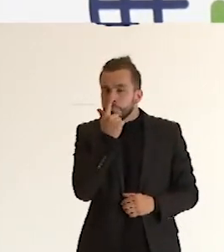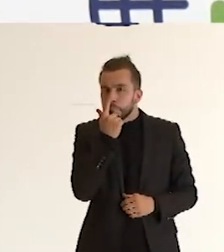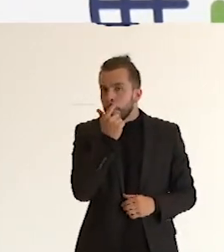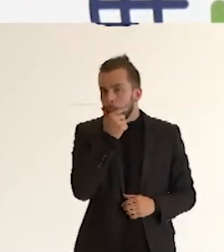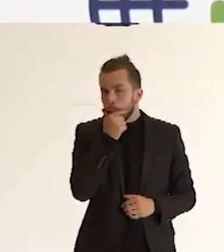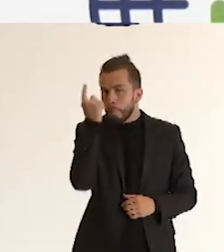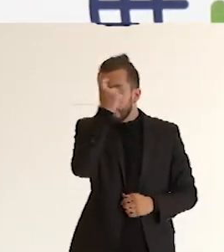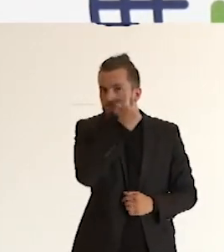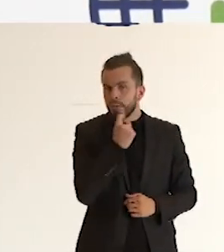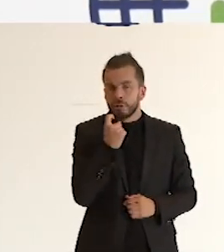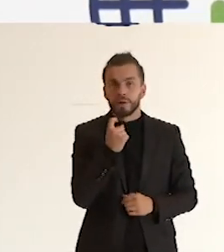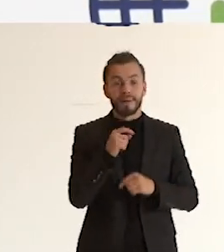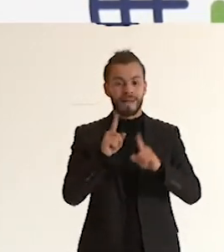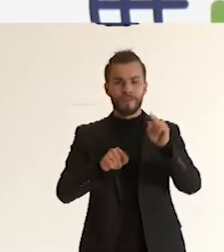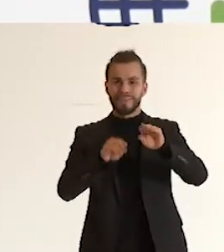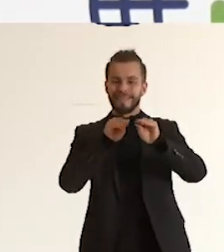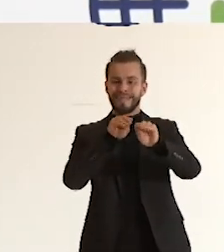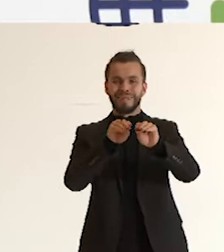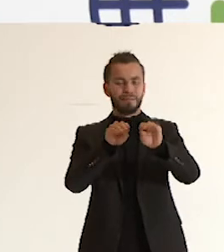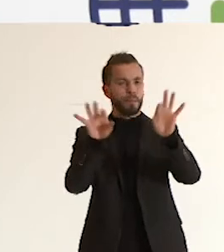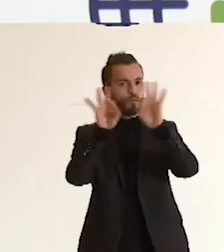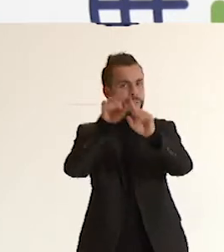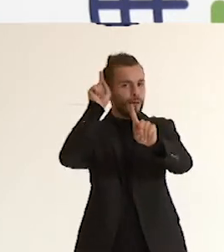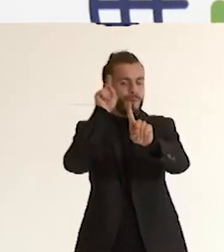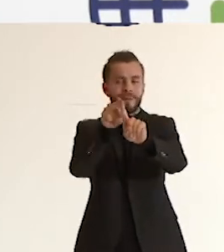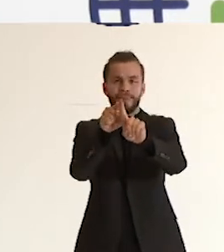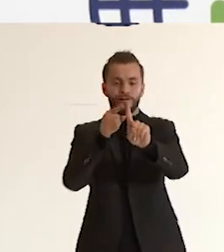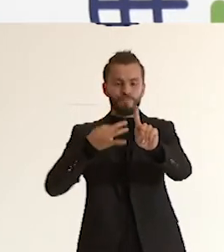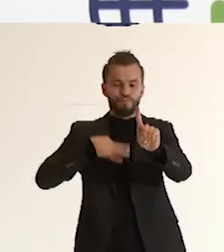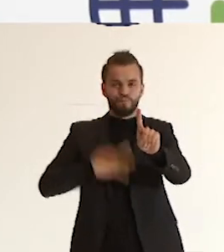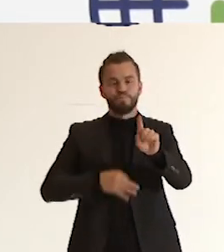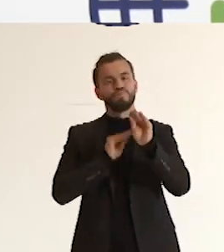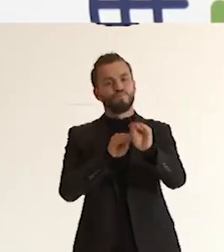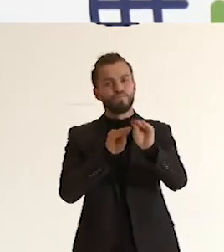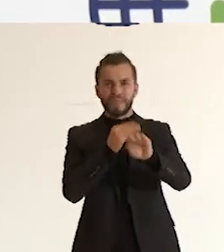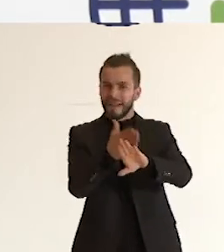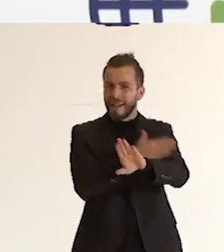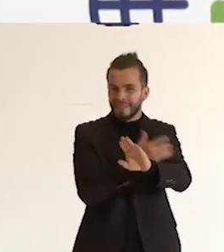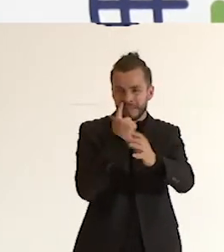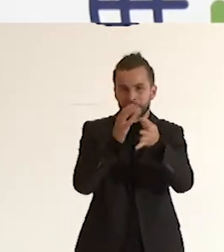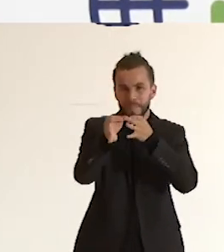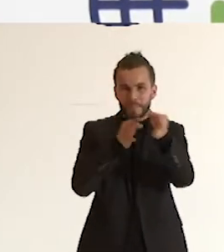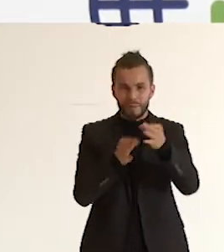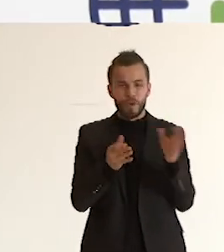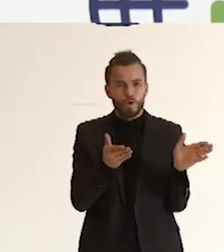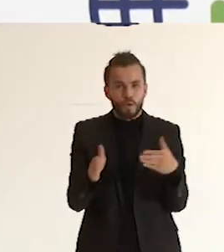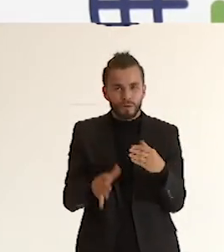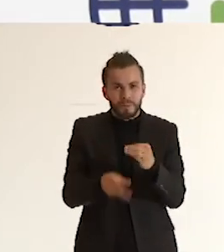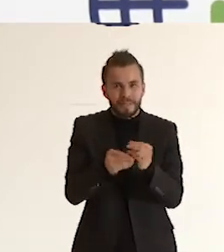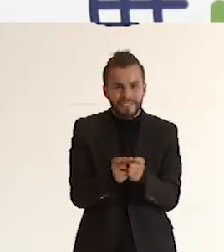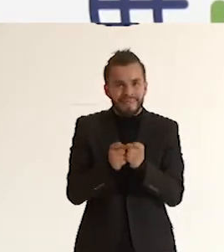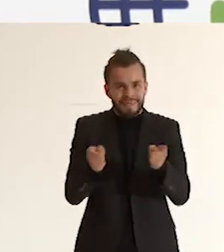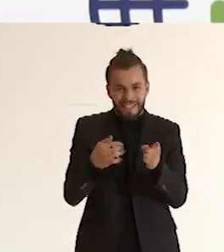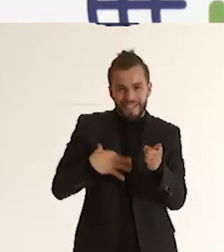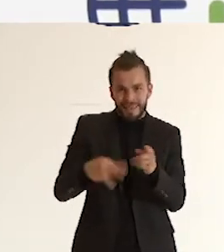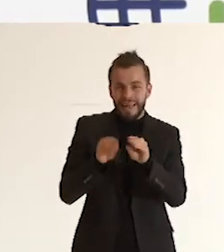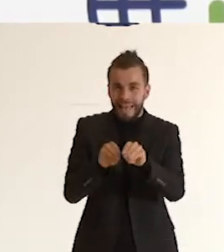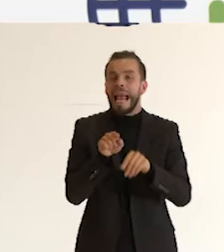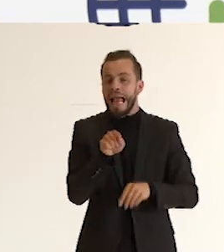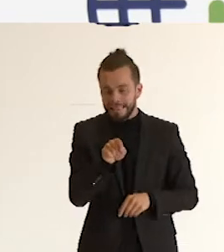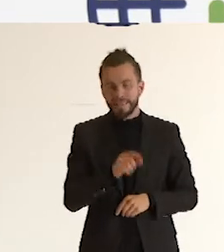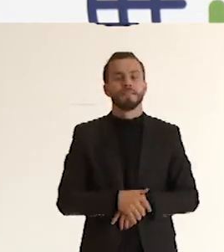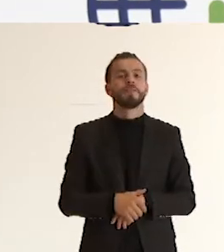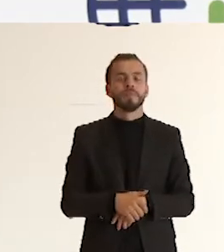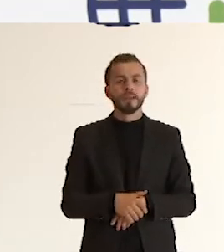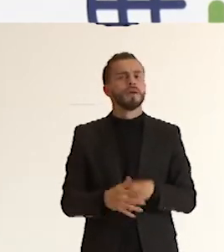se establezcan unos objetivos de formación ética esos son los que les acabo de explicar los cursos epsilon y obviamente también es parte de la